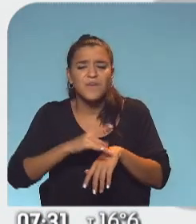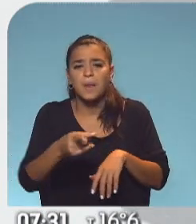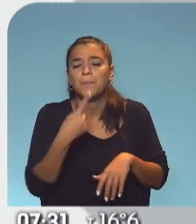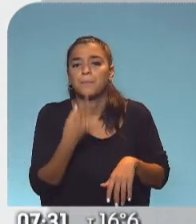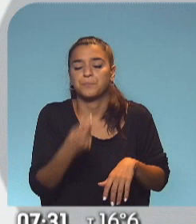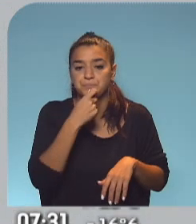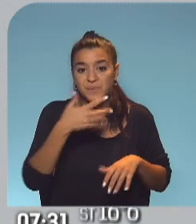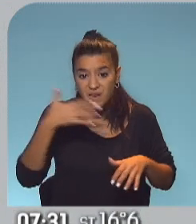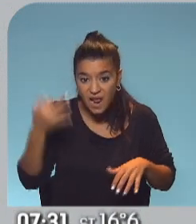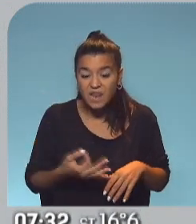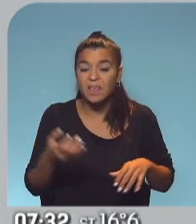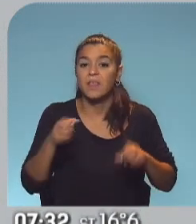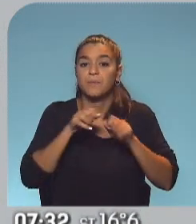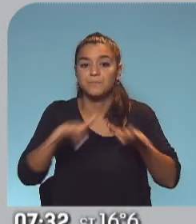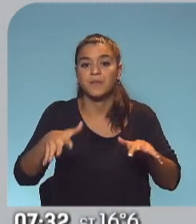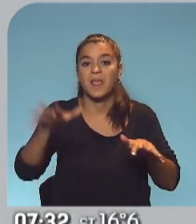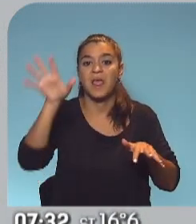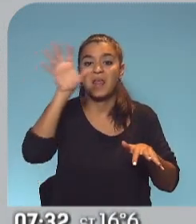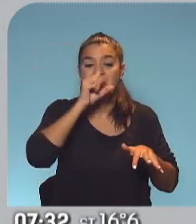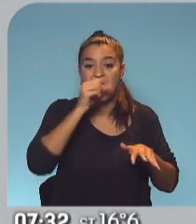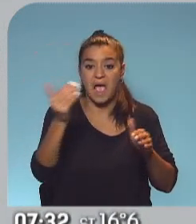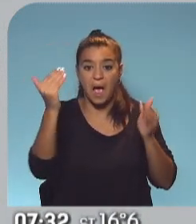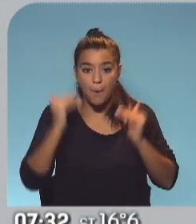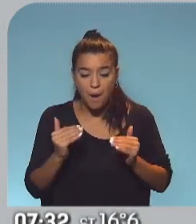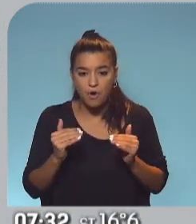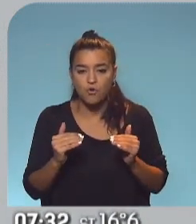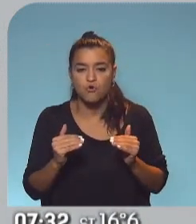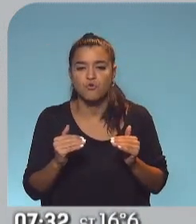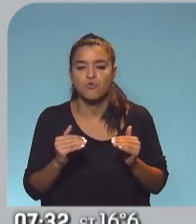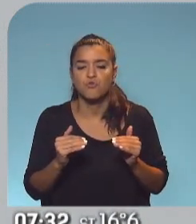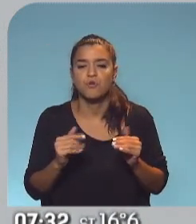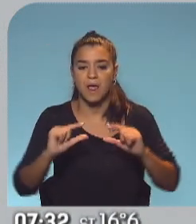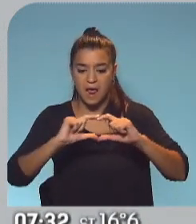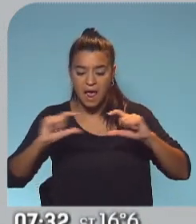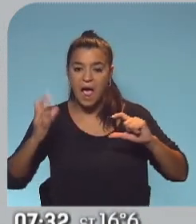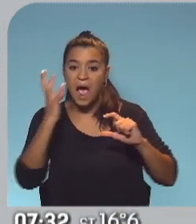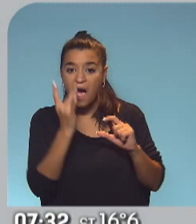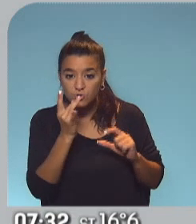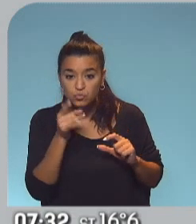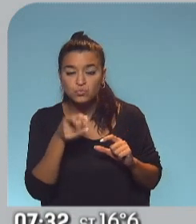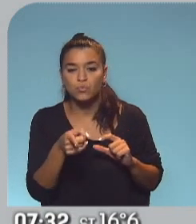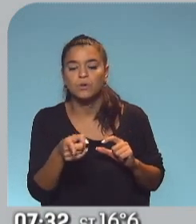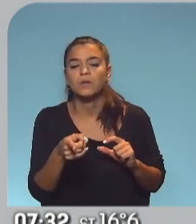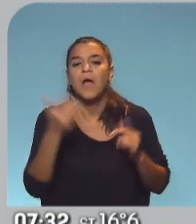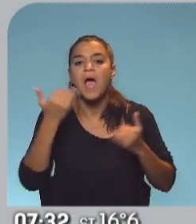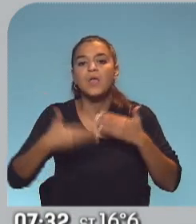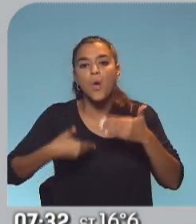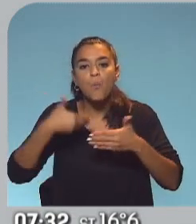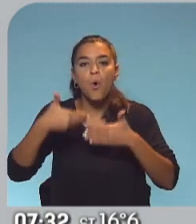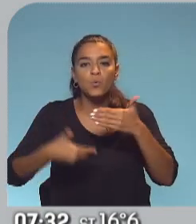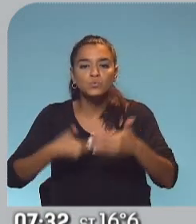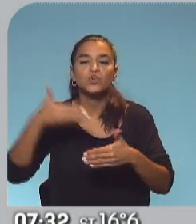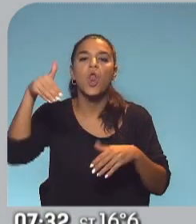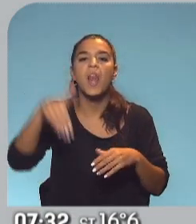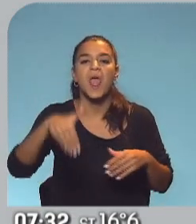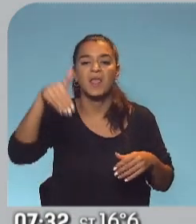realidad la explosión se produjo en el naranja. Debajo en el azul es cuando hay una evolución un poquito más lenta,